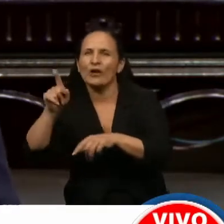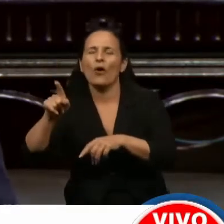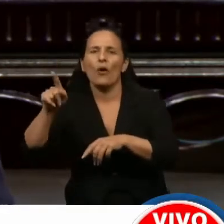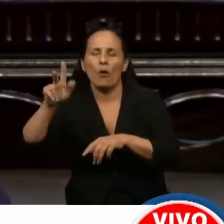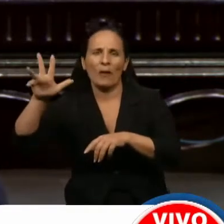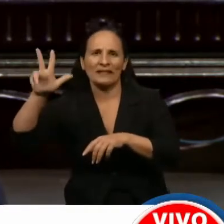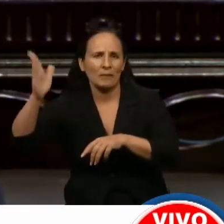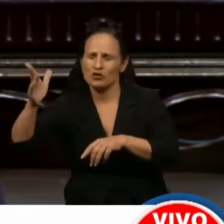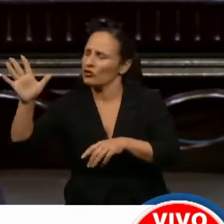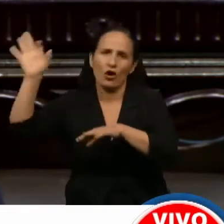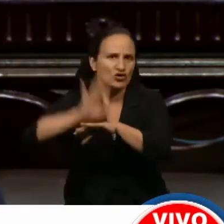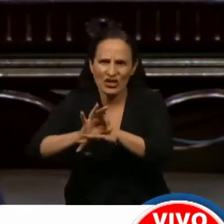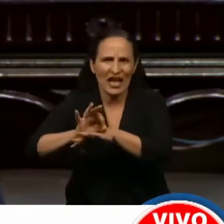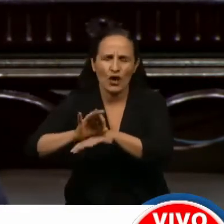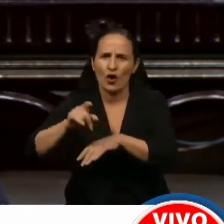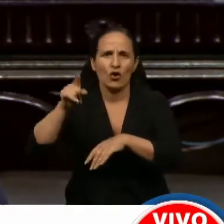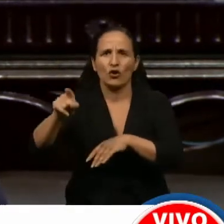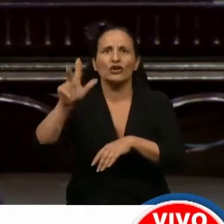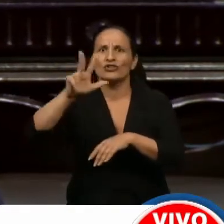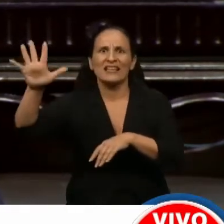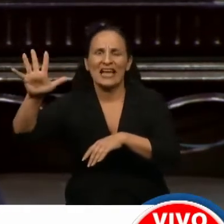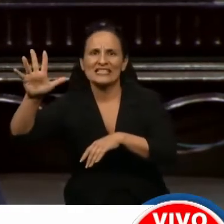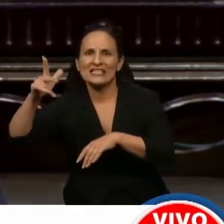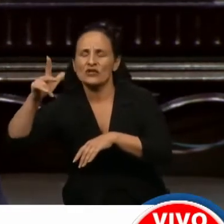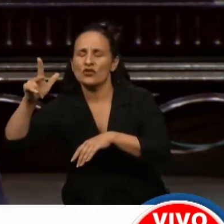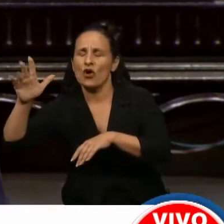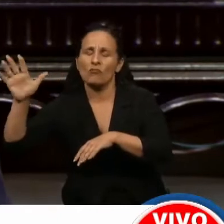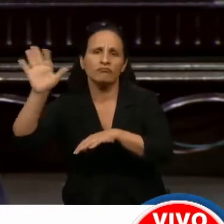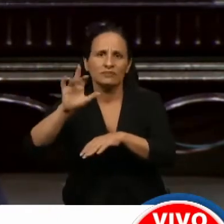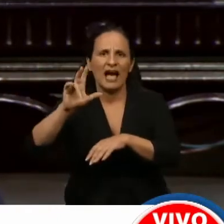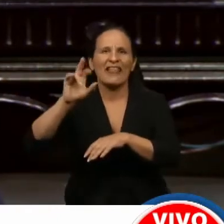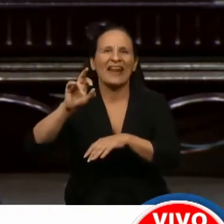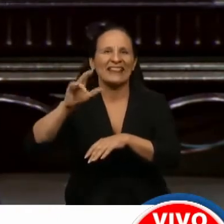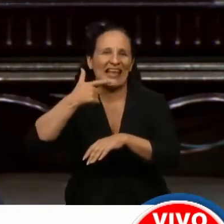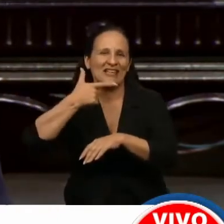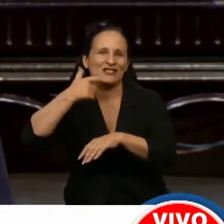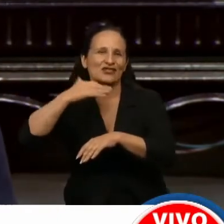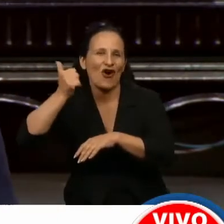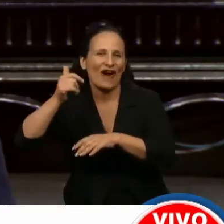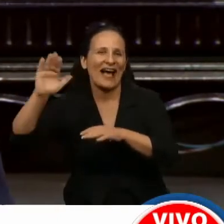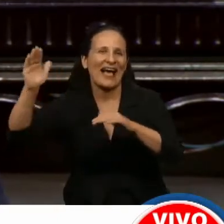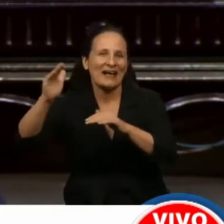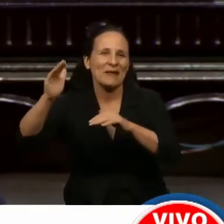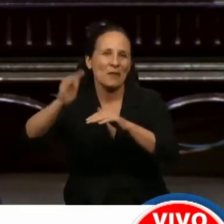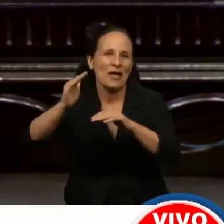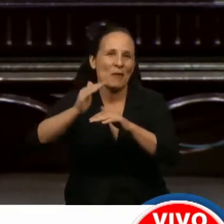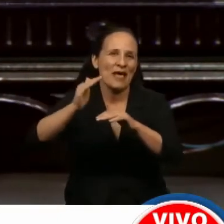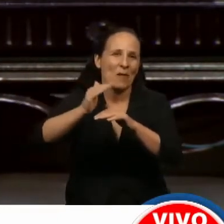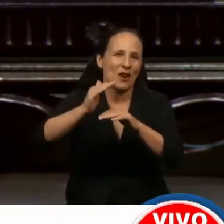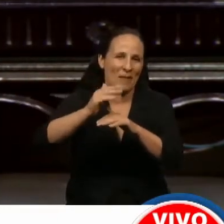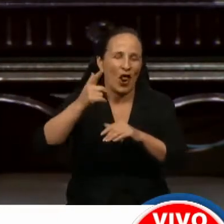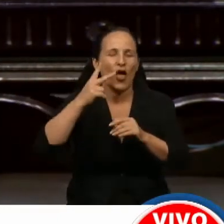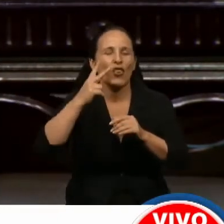iba a cero, y de soja de 35 a 30, y si recuerdan después iba a la baja progresiva a partir del 2018 de